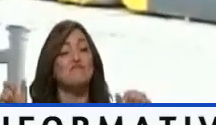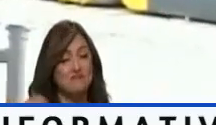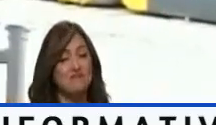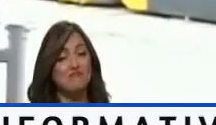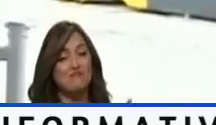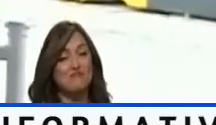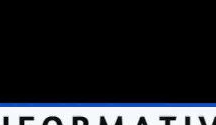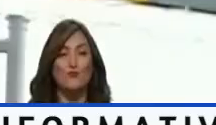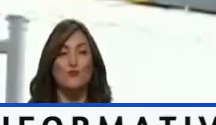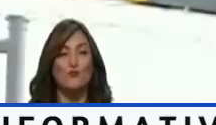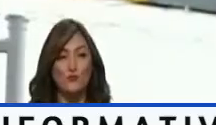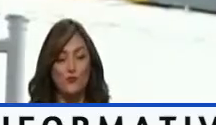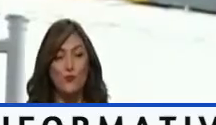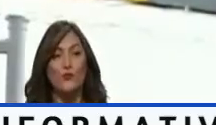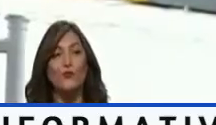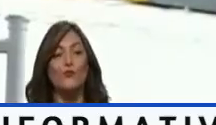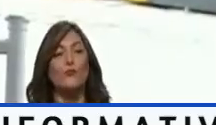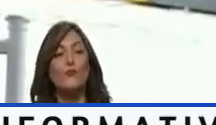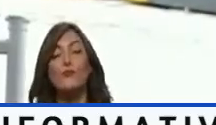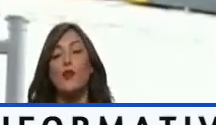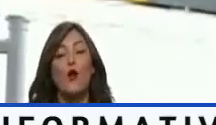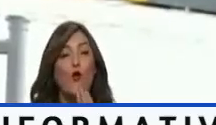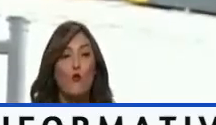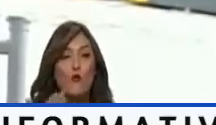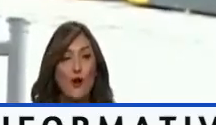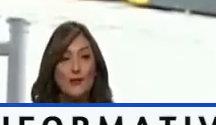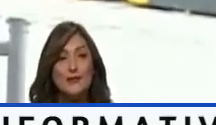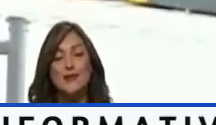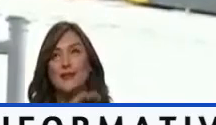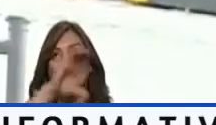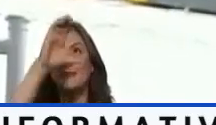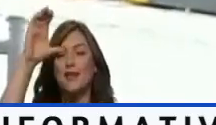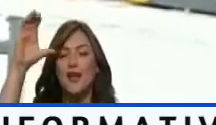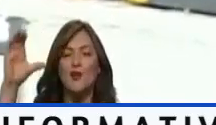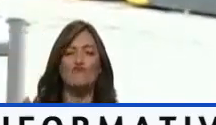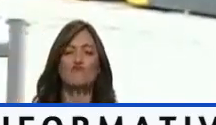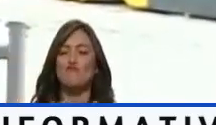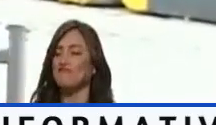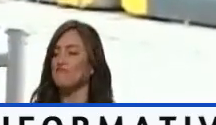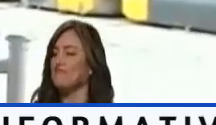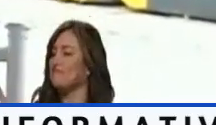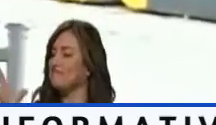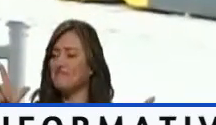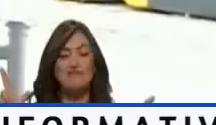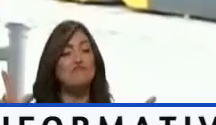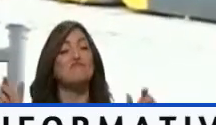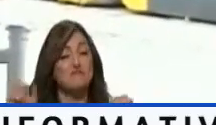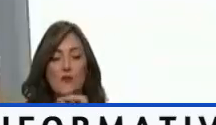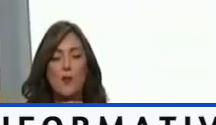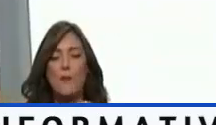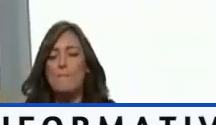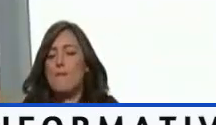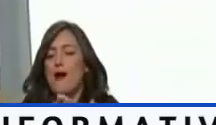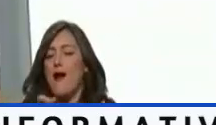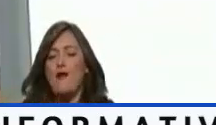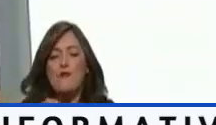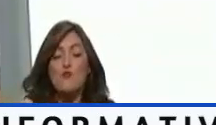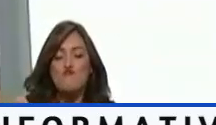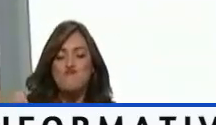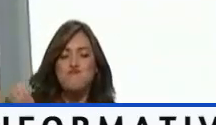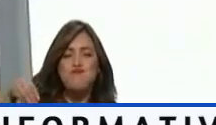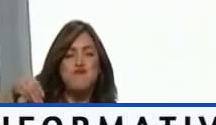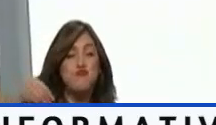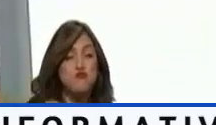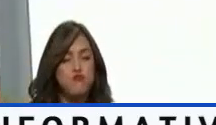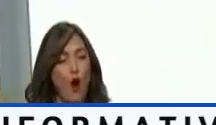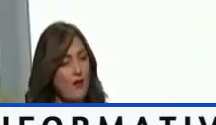el turismo en el Ecuador. El presidente reconoció además que esta es una de las inversiones privadas más grandes que tiene el país, al